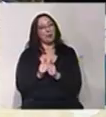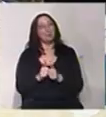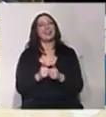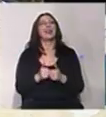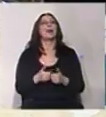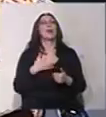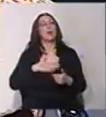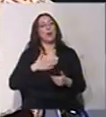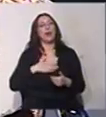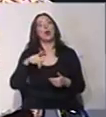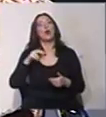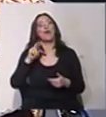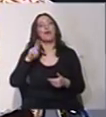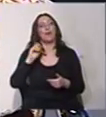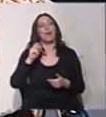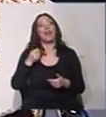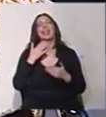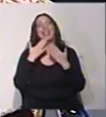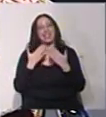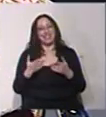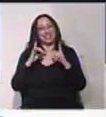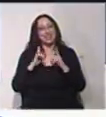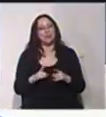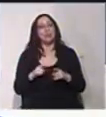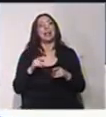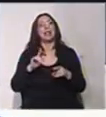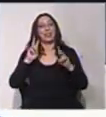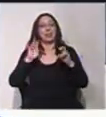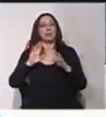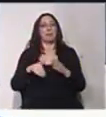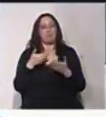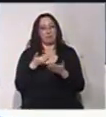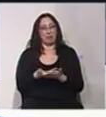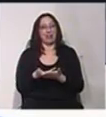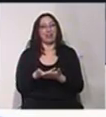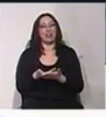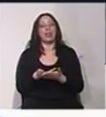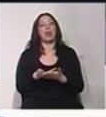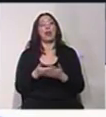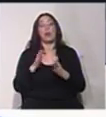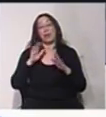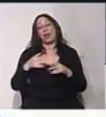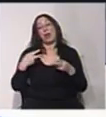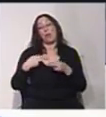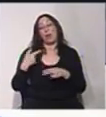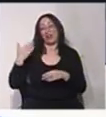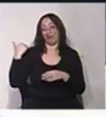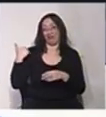gusto. Gabriela Novoa, gracias también. El tema quedaba planteado en el bloque anterior.